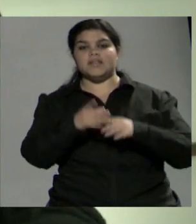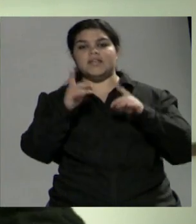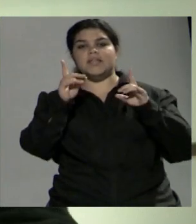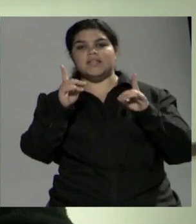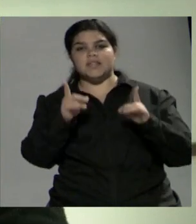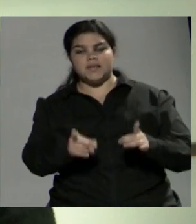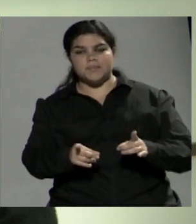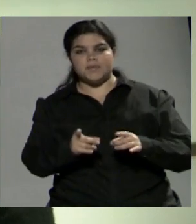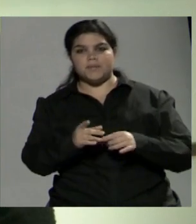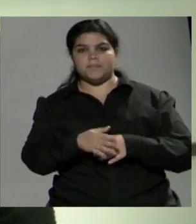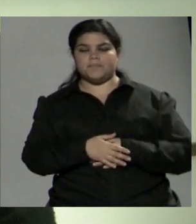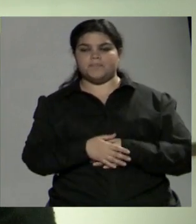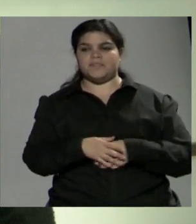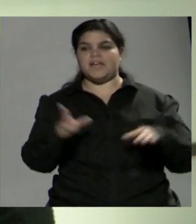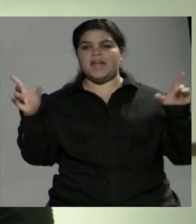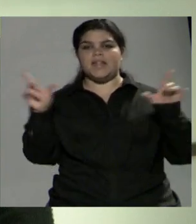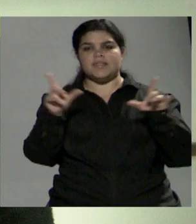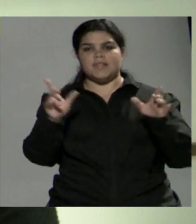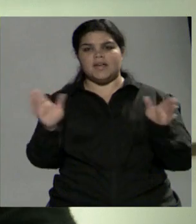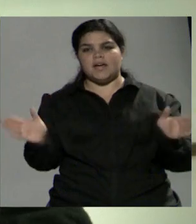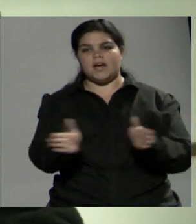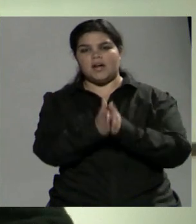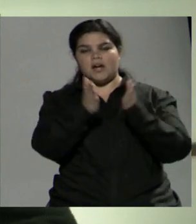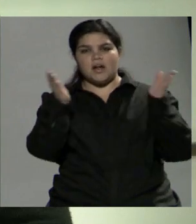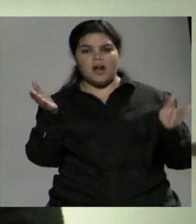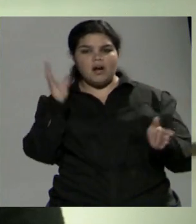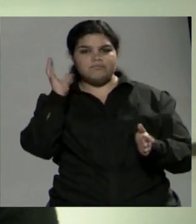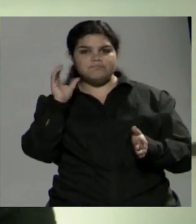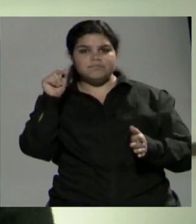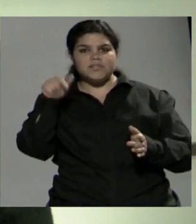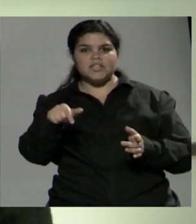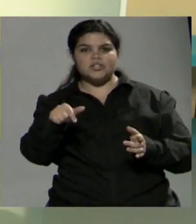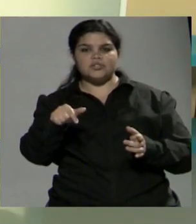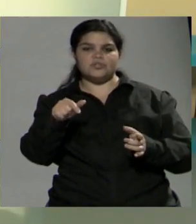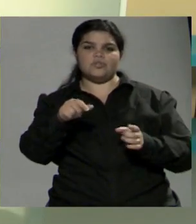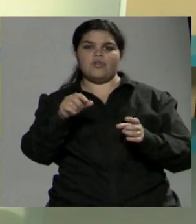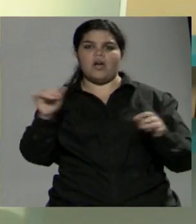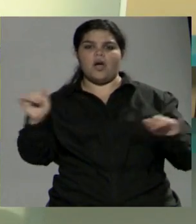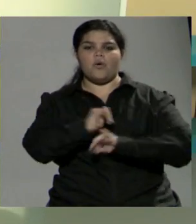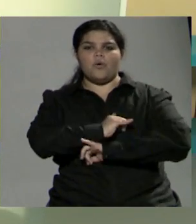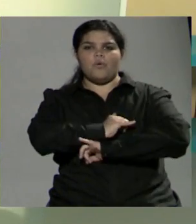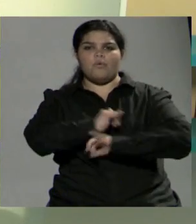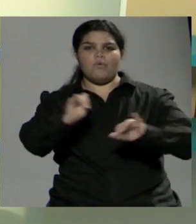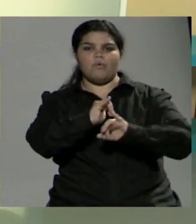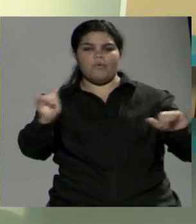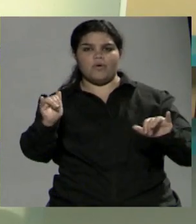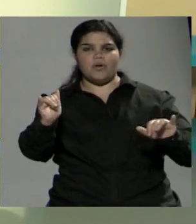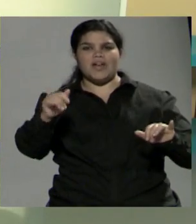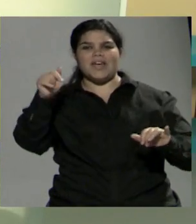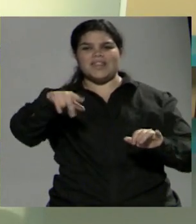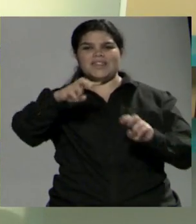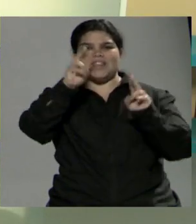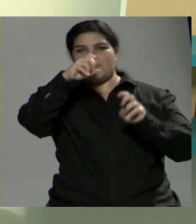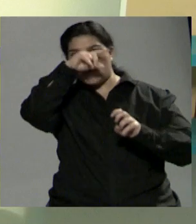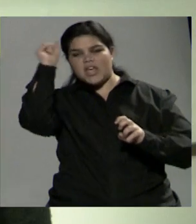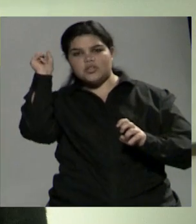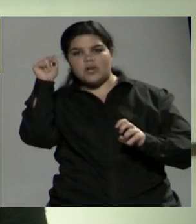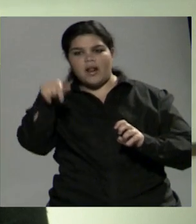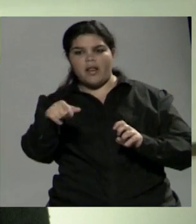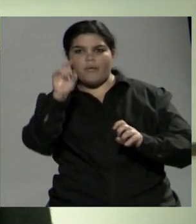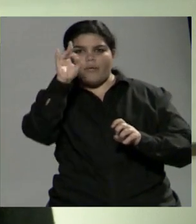principales líderes, se ha tratado como si esta fuera una elección general, donde se incluye la